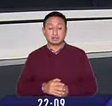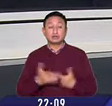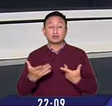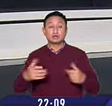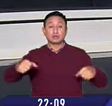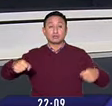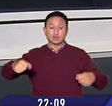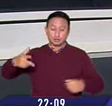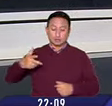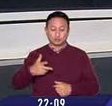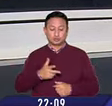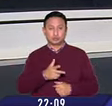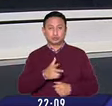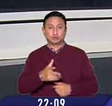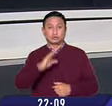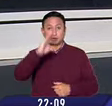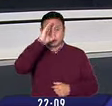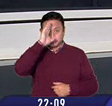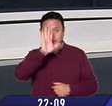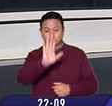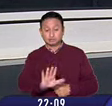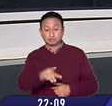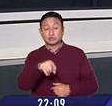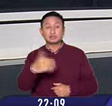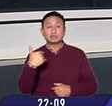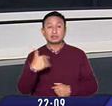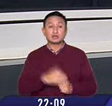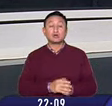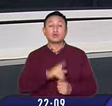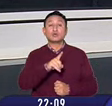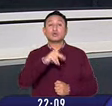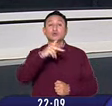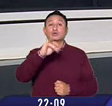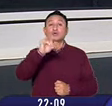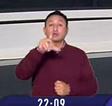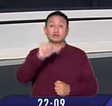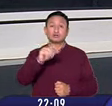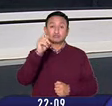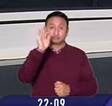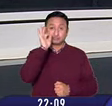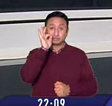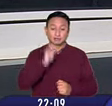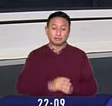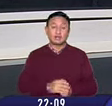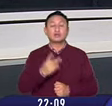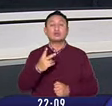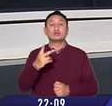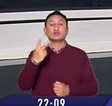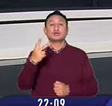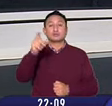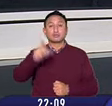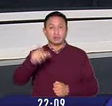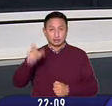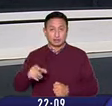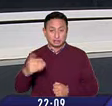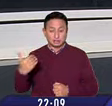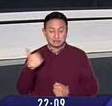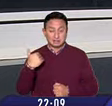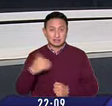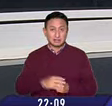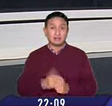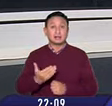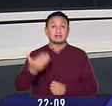una motocicleta fue detenida por transportar cerca de un kilo de marihuana. Las dos personas cuentan con antecedentes por